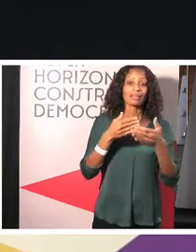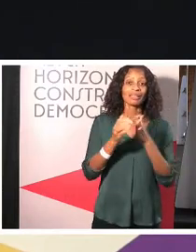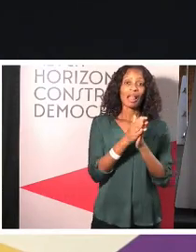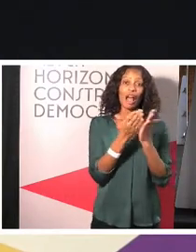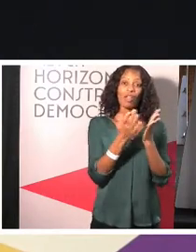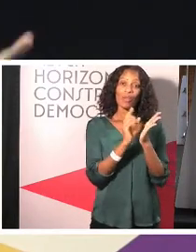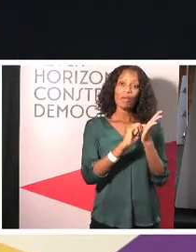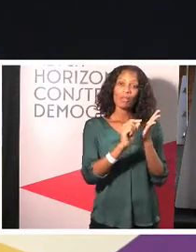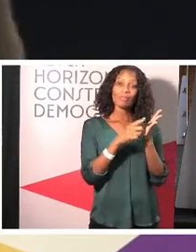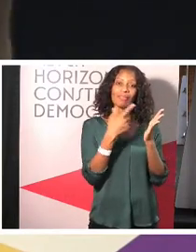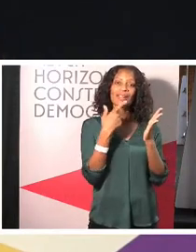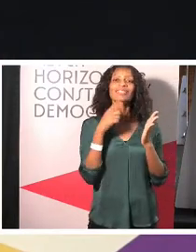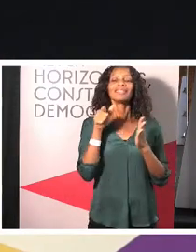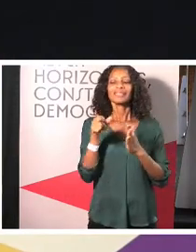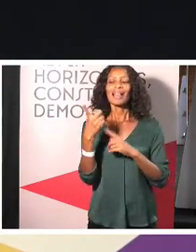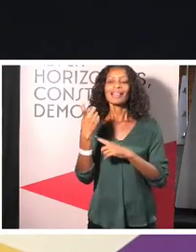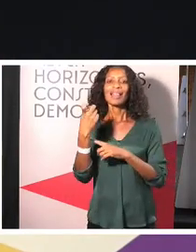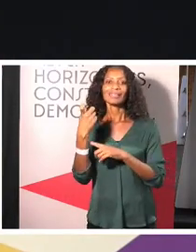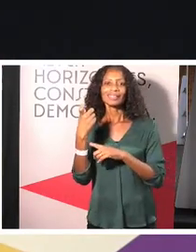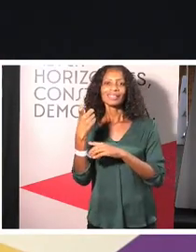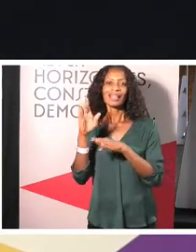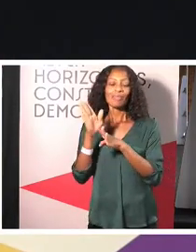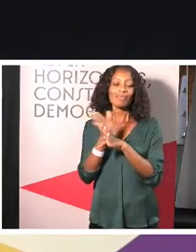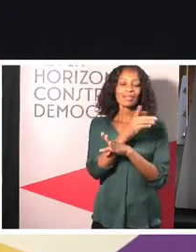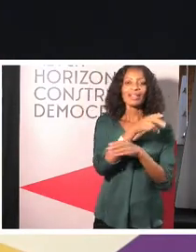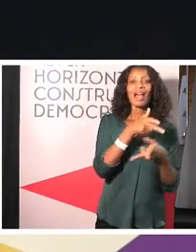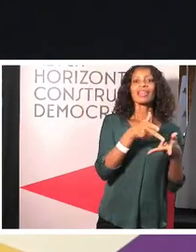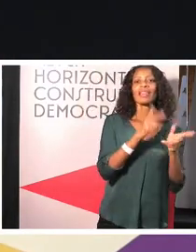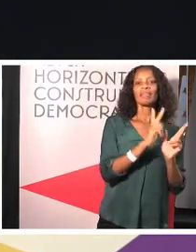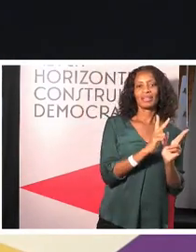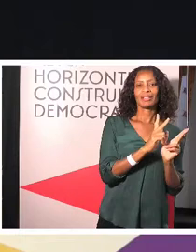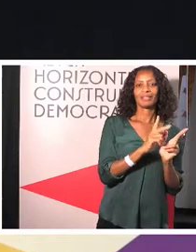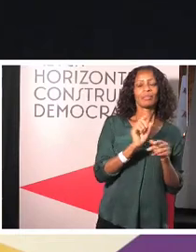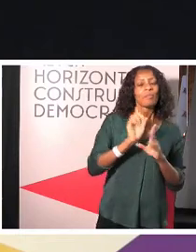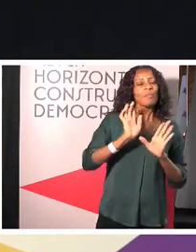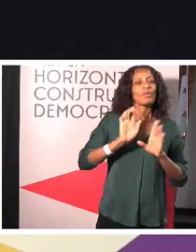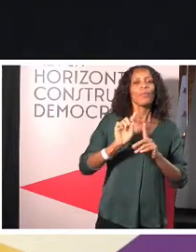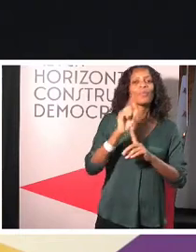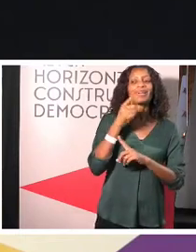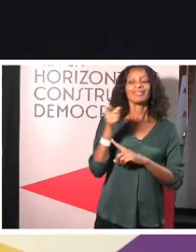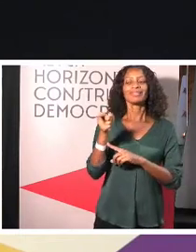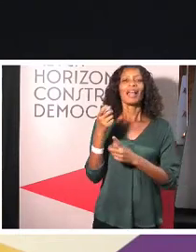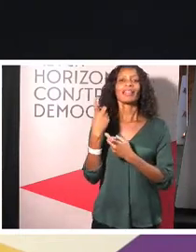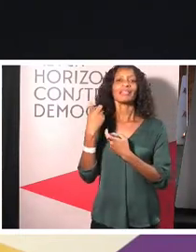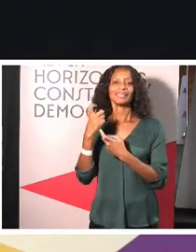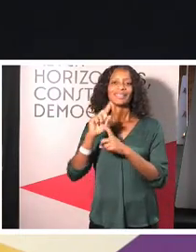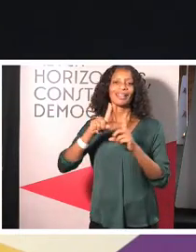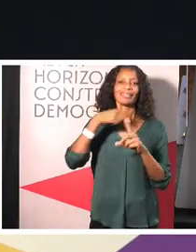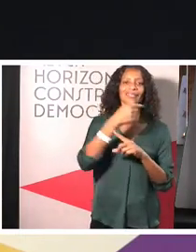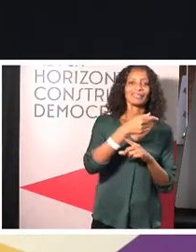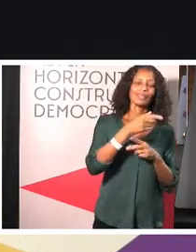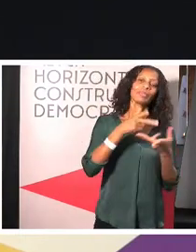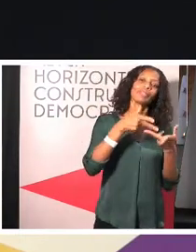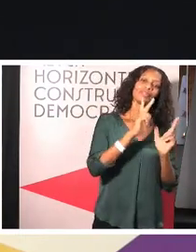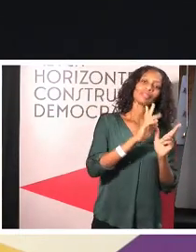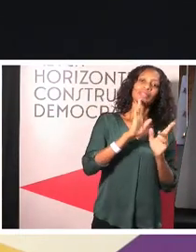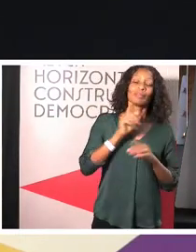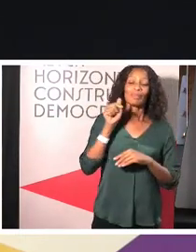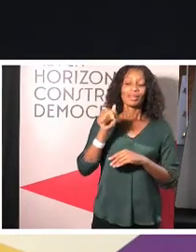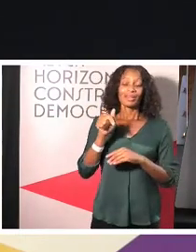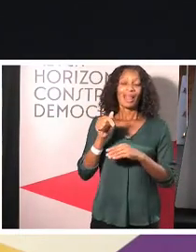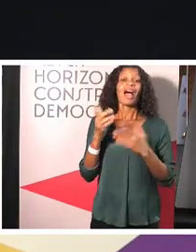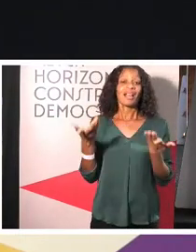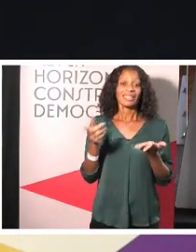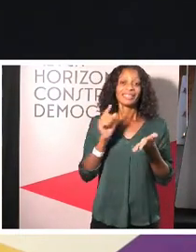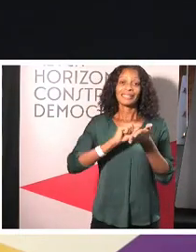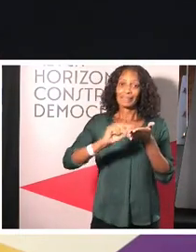de la libertad, pero primero la necesidad y luego la libertad. Claro, aquí Marx, cuando llegáramos a la sociedad utópica, decía que,